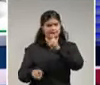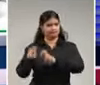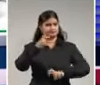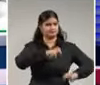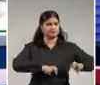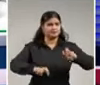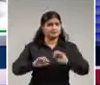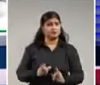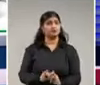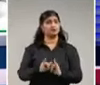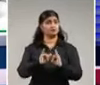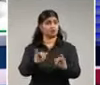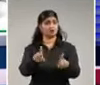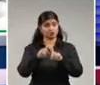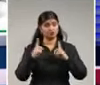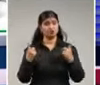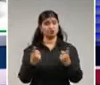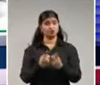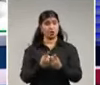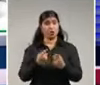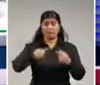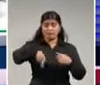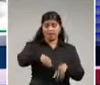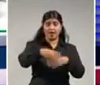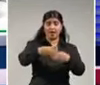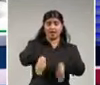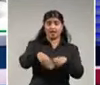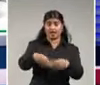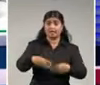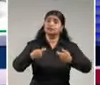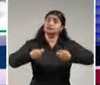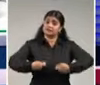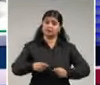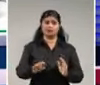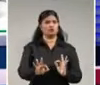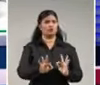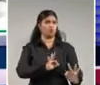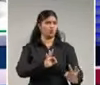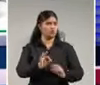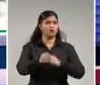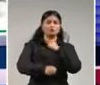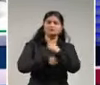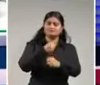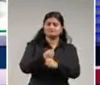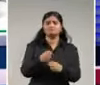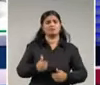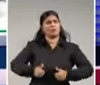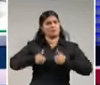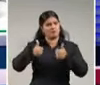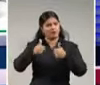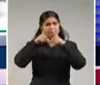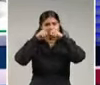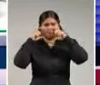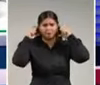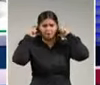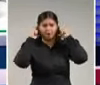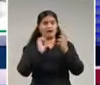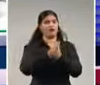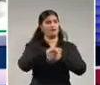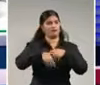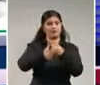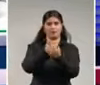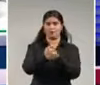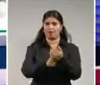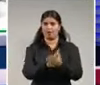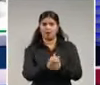reforzar las medidas de control sanitario internacional y de no bajar la guardia con el cumplimiento de las medidas de prevención.